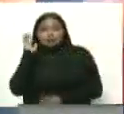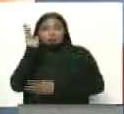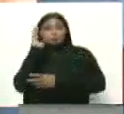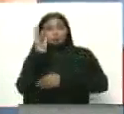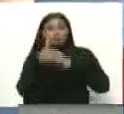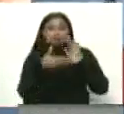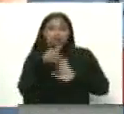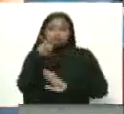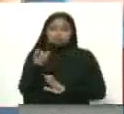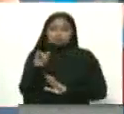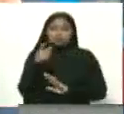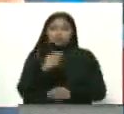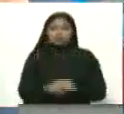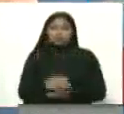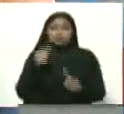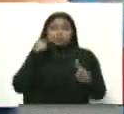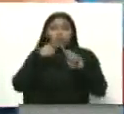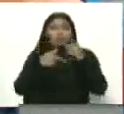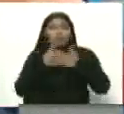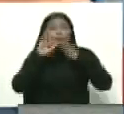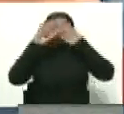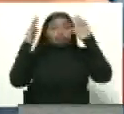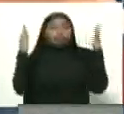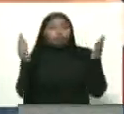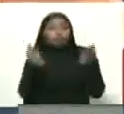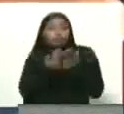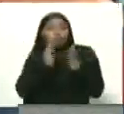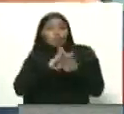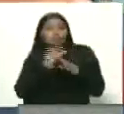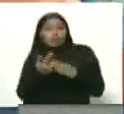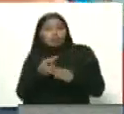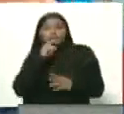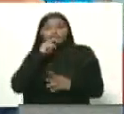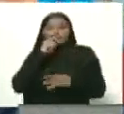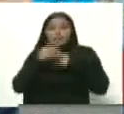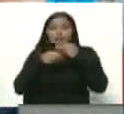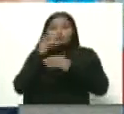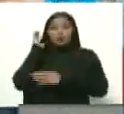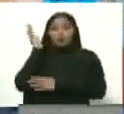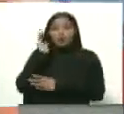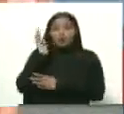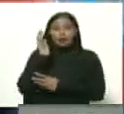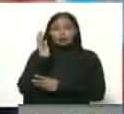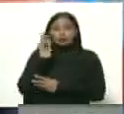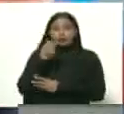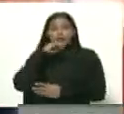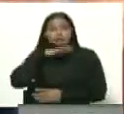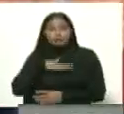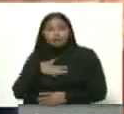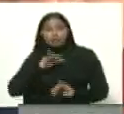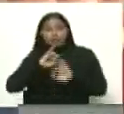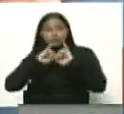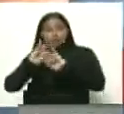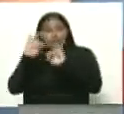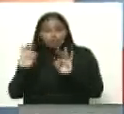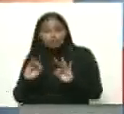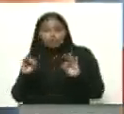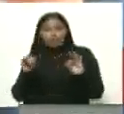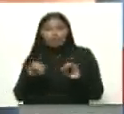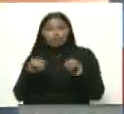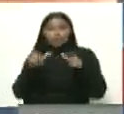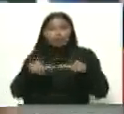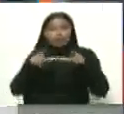Eso es un récord, yo creo que mundial. Difícilmente hay un congreso de historia en alguna parte del mundo que